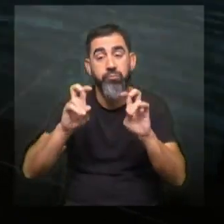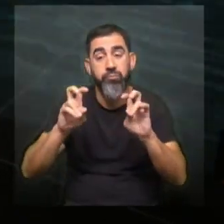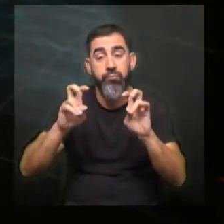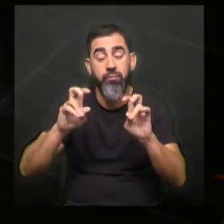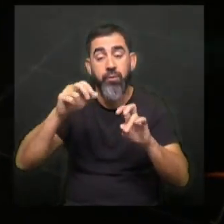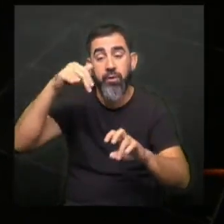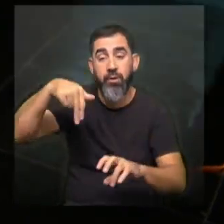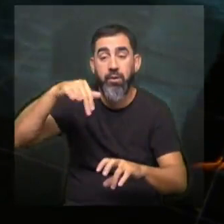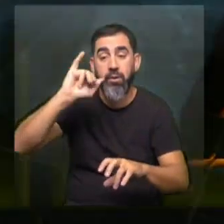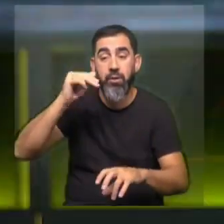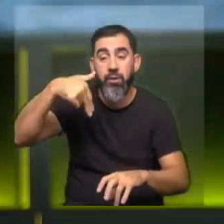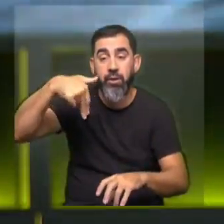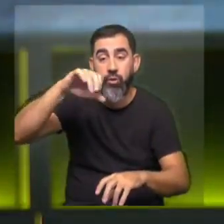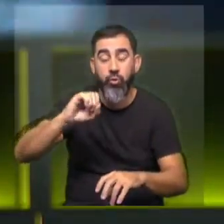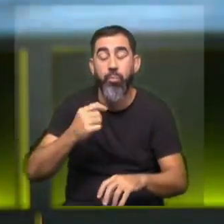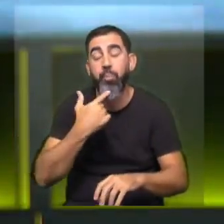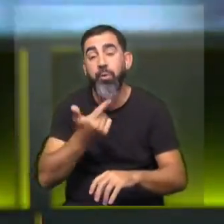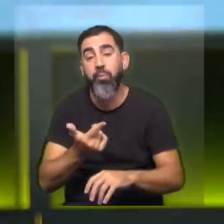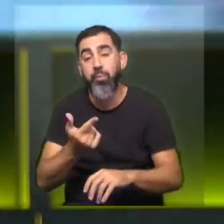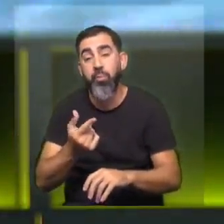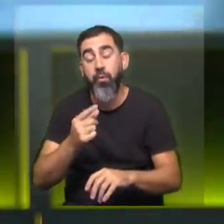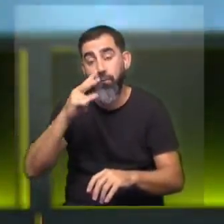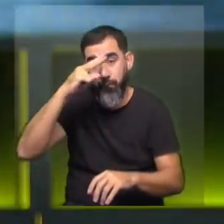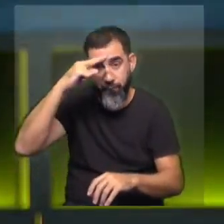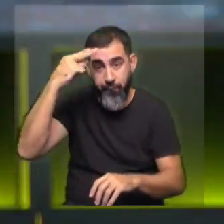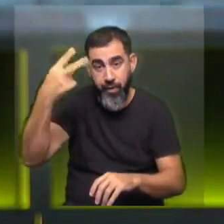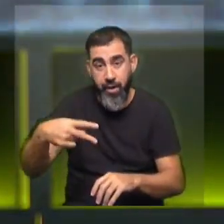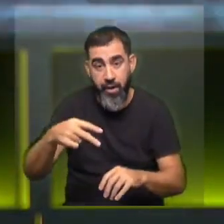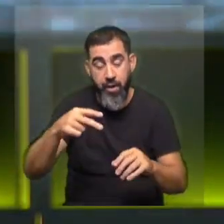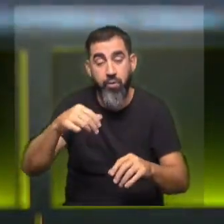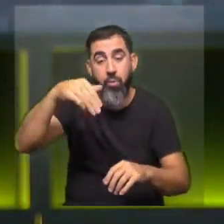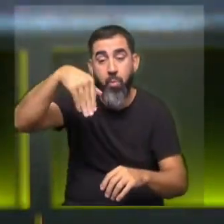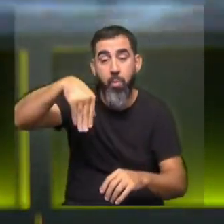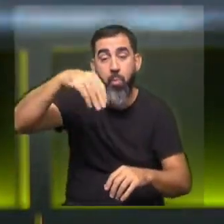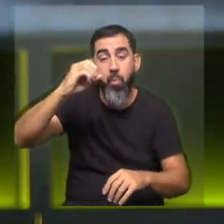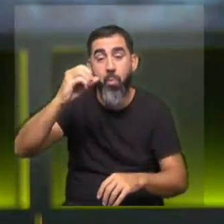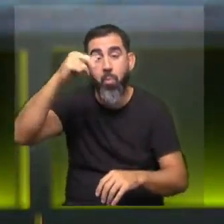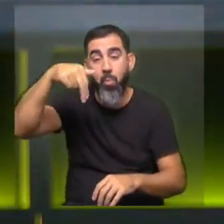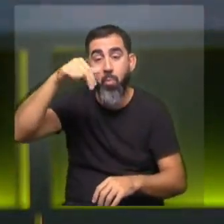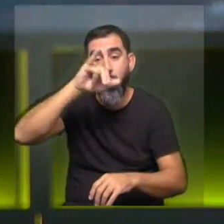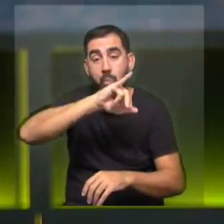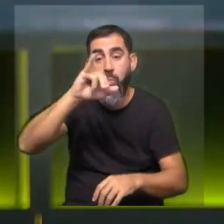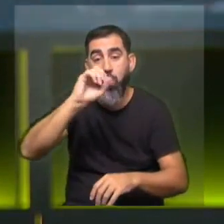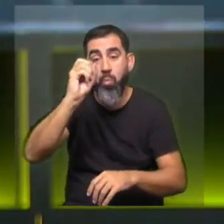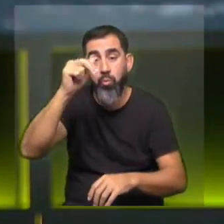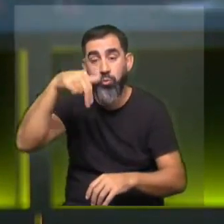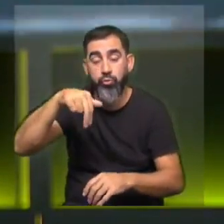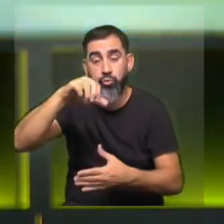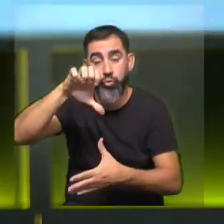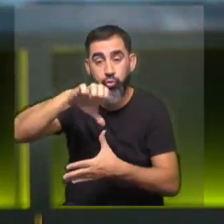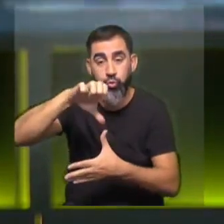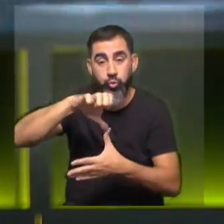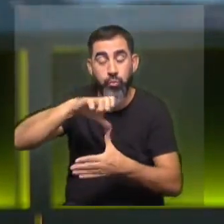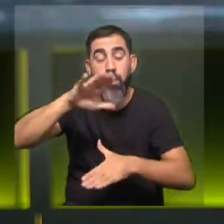del Niño, como por ejemplo en lo que es en los meses de verano el monzón sudamericano, que dependiendo de la intensidad en la